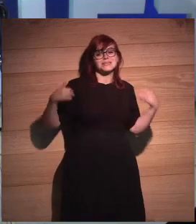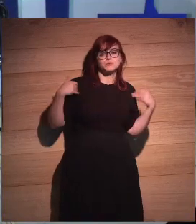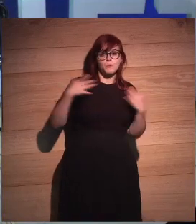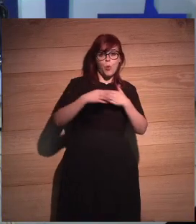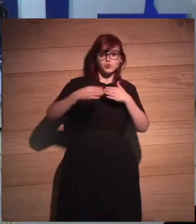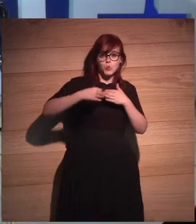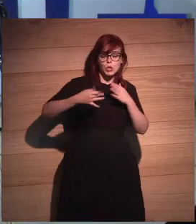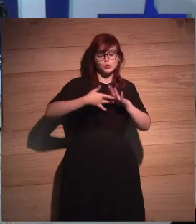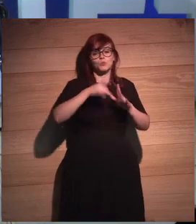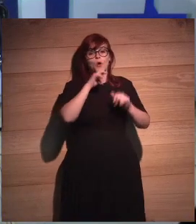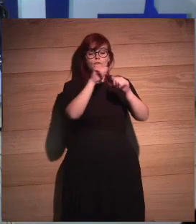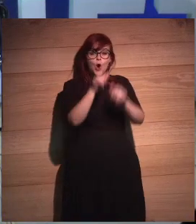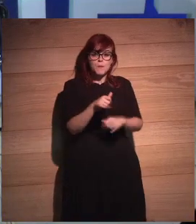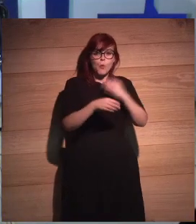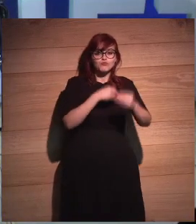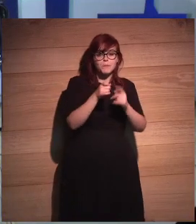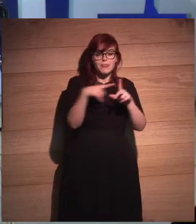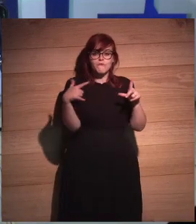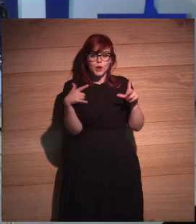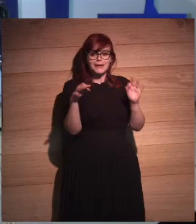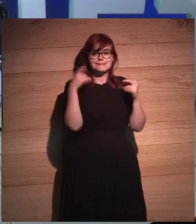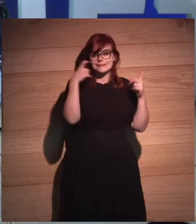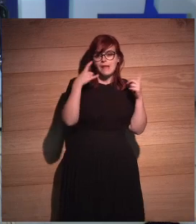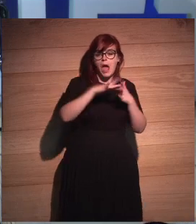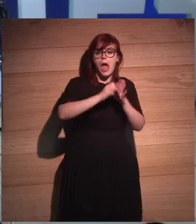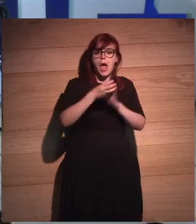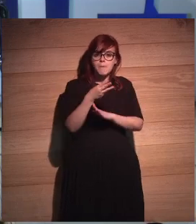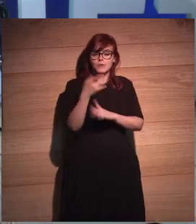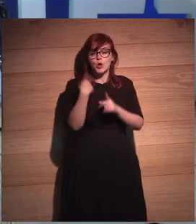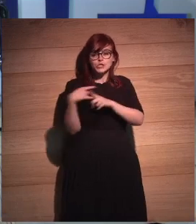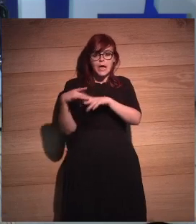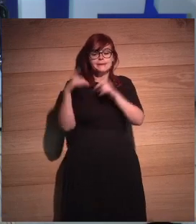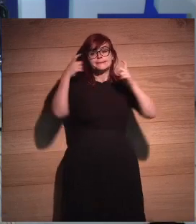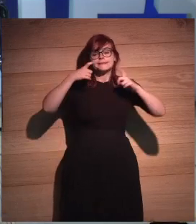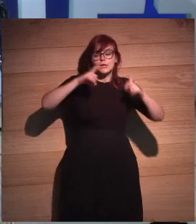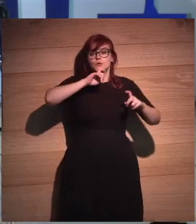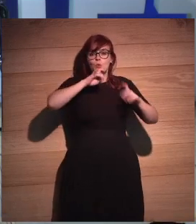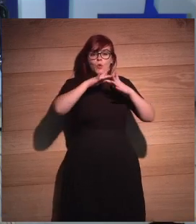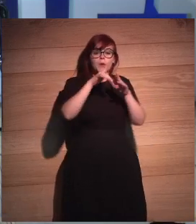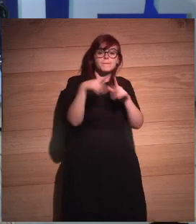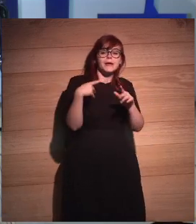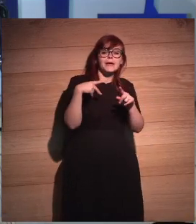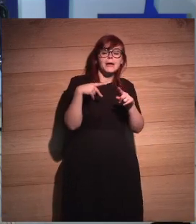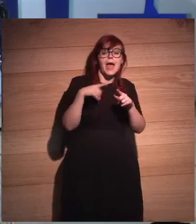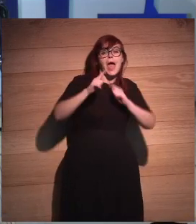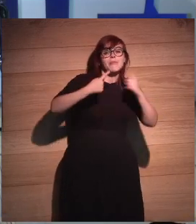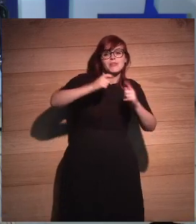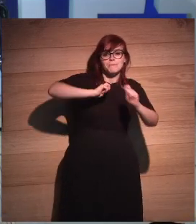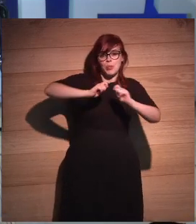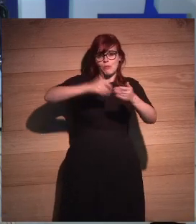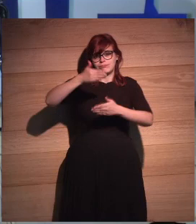de los usuarios, ¿no? De que tienen que usar estas plataformas o usar estas aplicaciones y no otras, como que incluso desde los medios cometemos el pecado